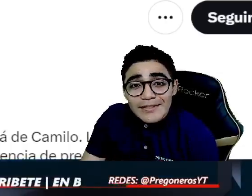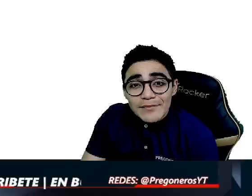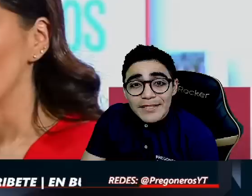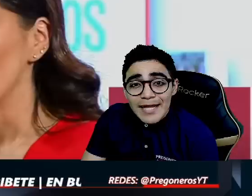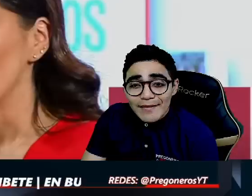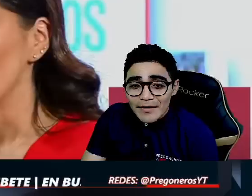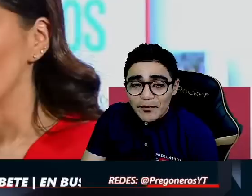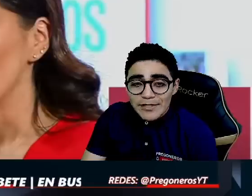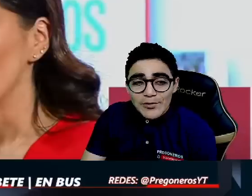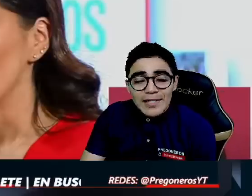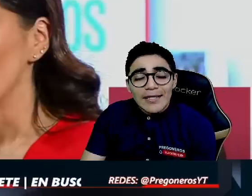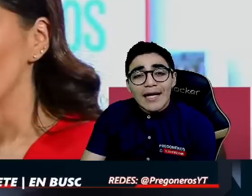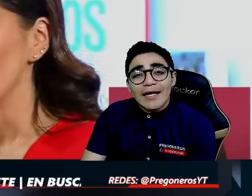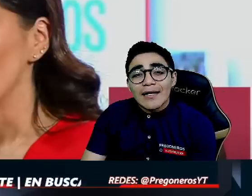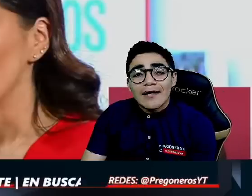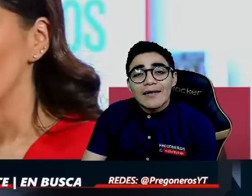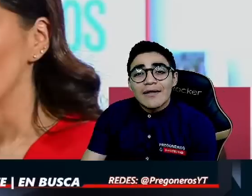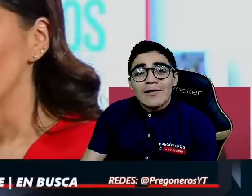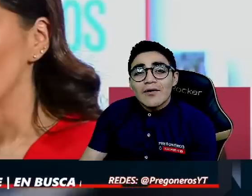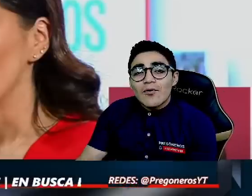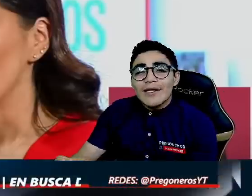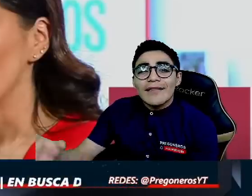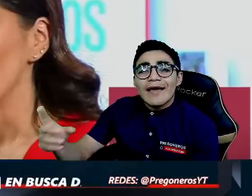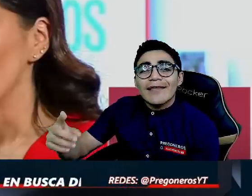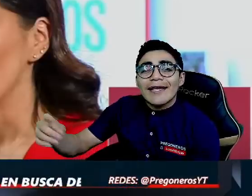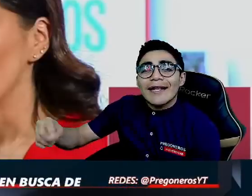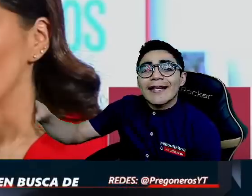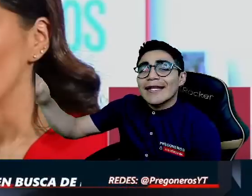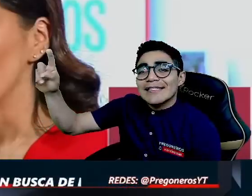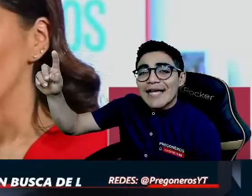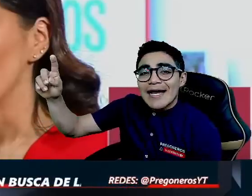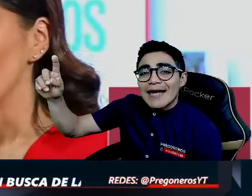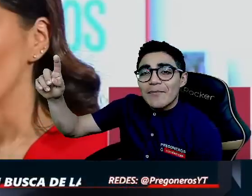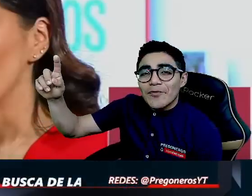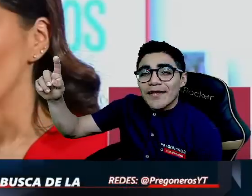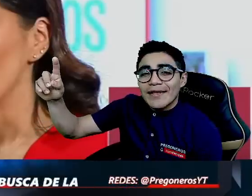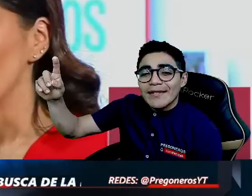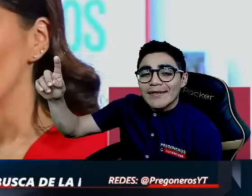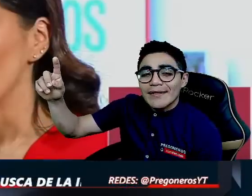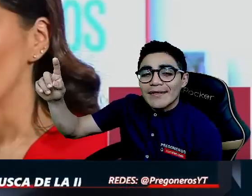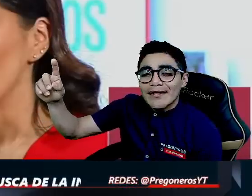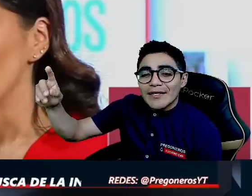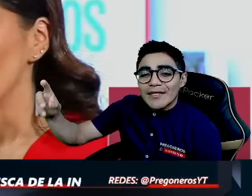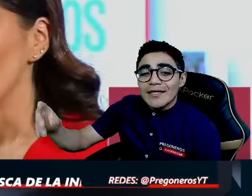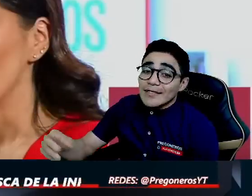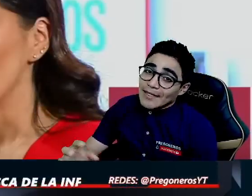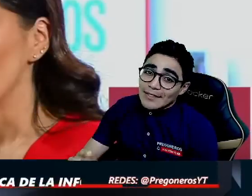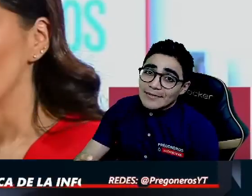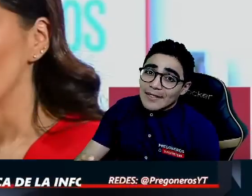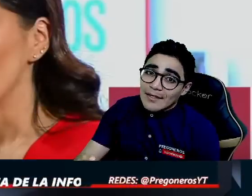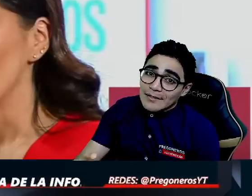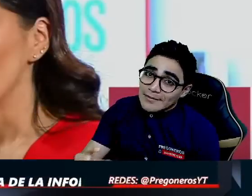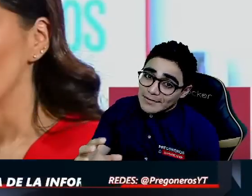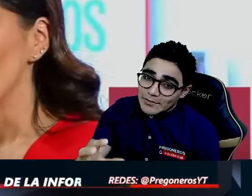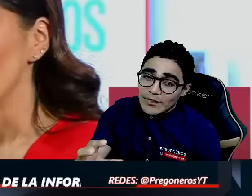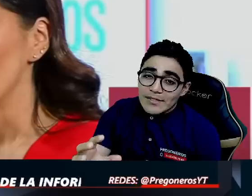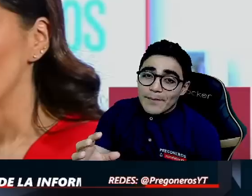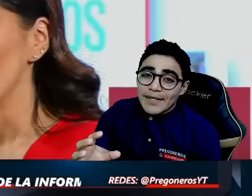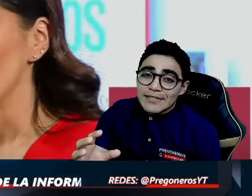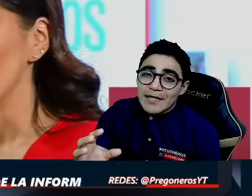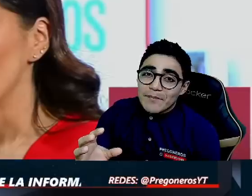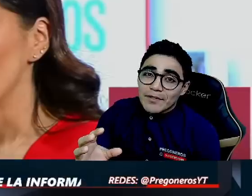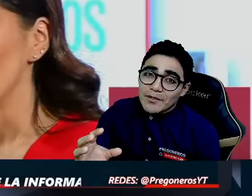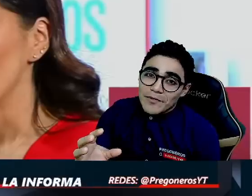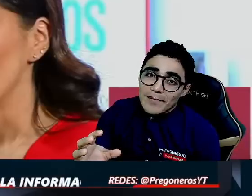reciben nada y por eso anda con la idea de querer regresar al poder y de que éstas no